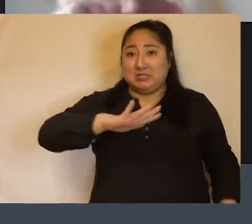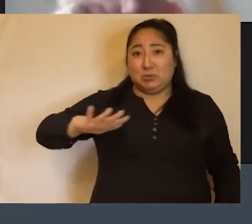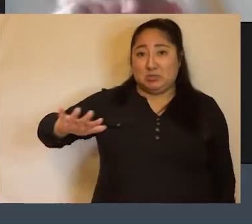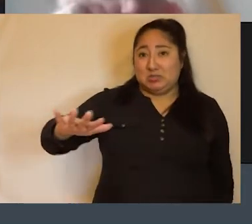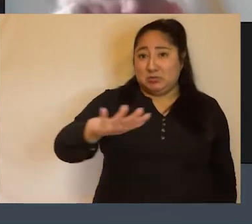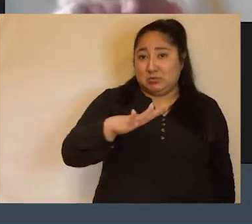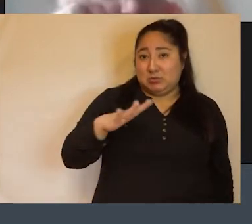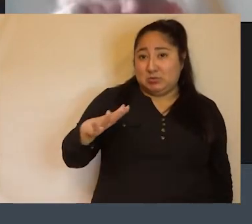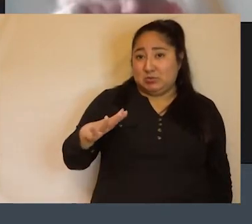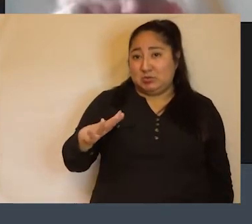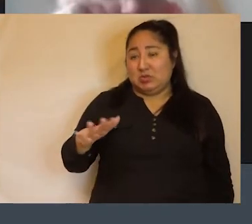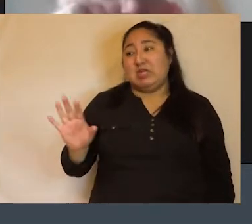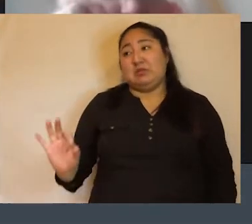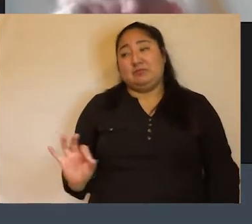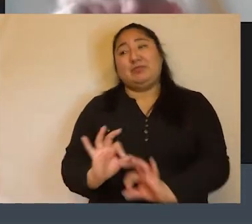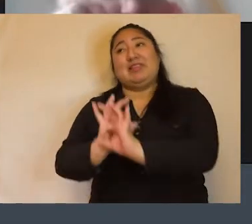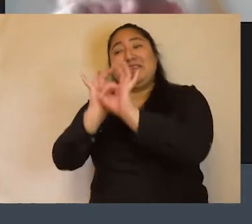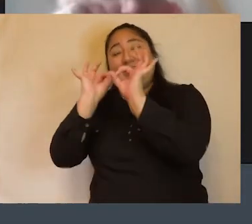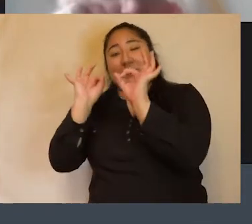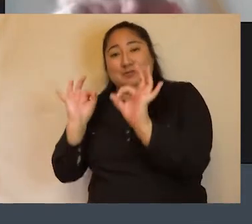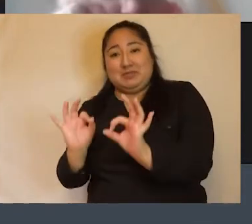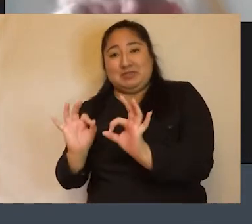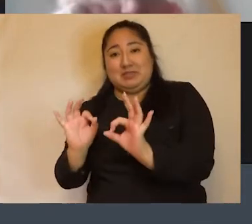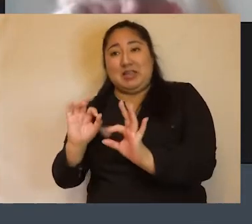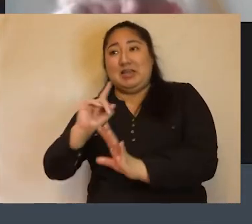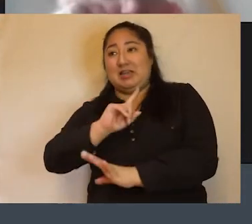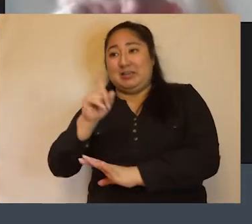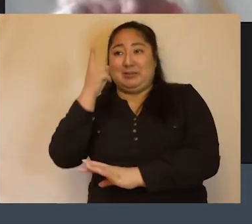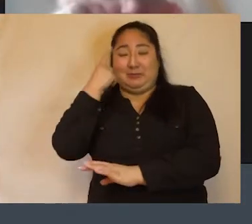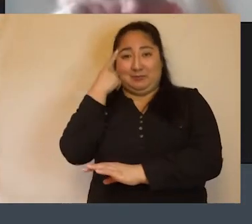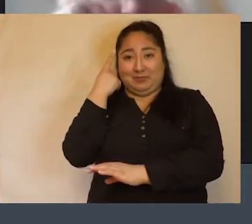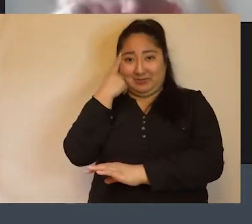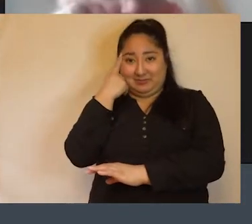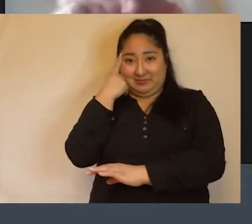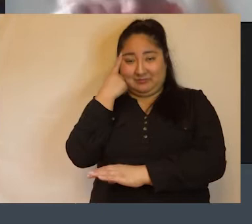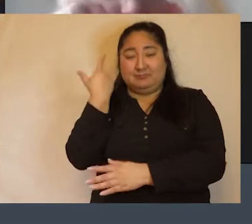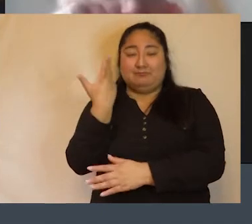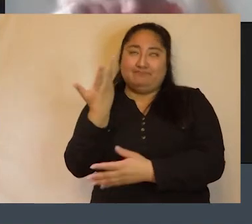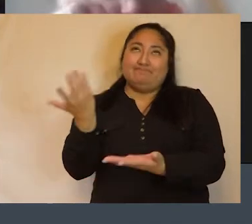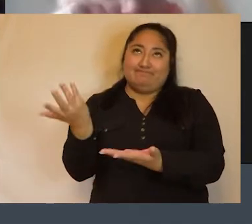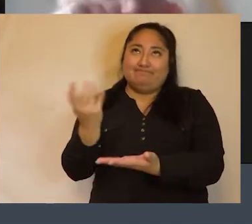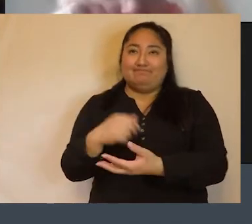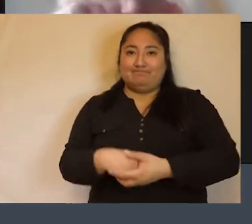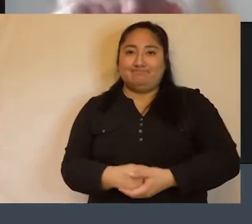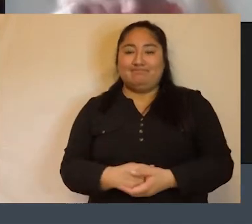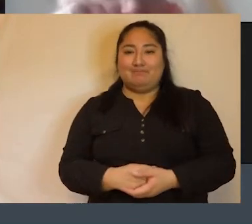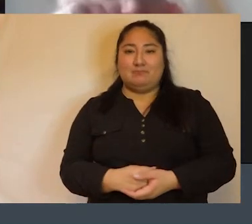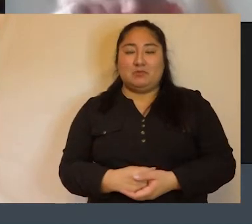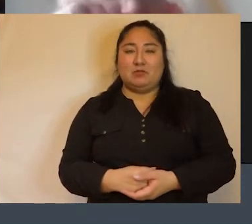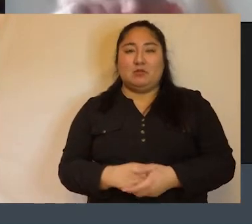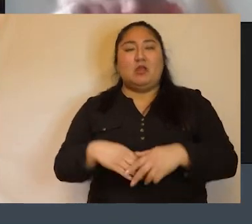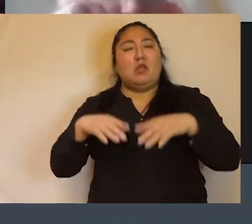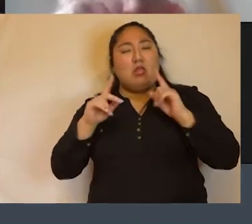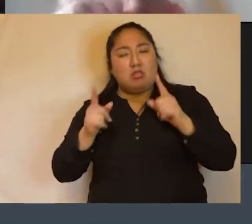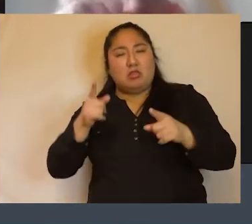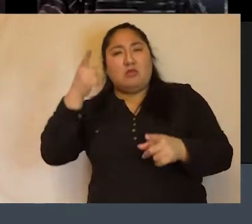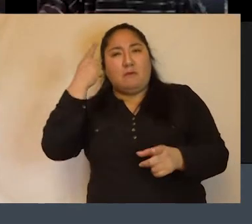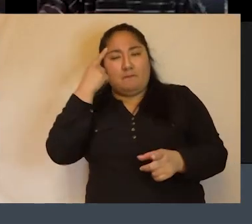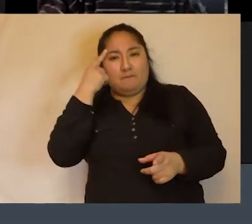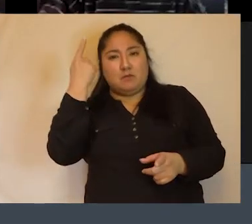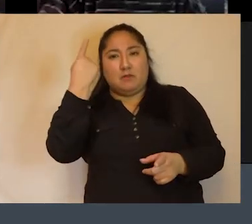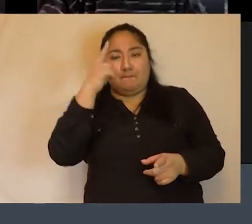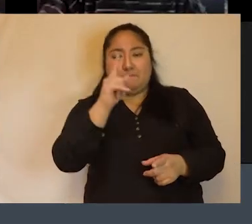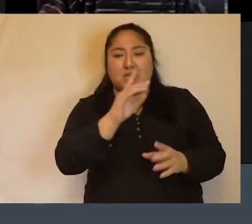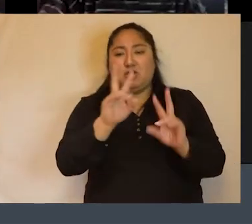también situaciones que son particulares que no están considerados. O sea, debieran